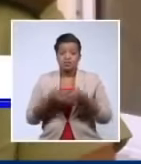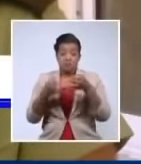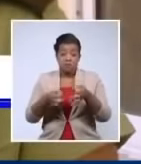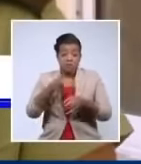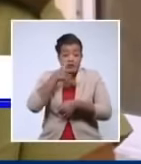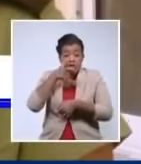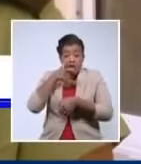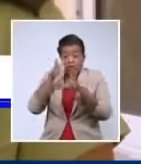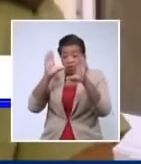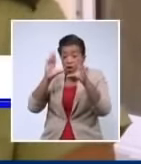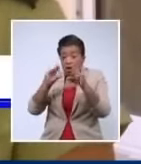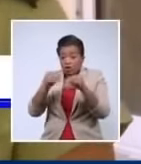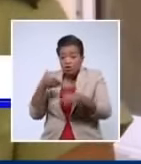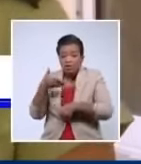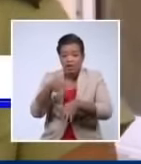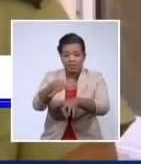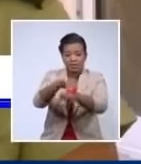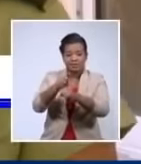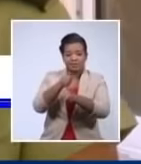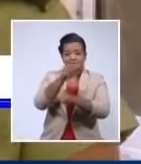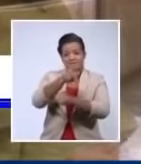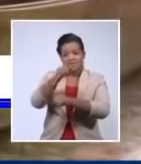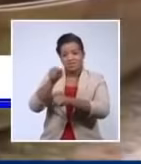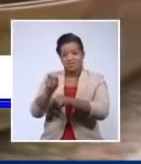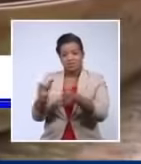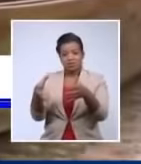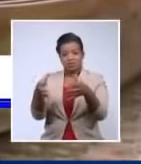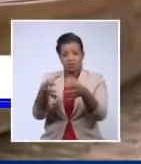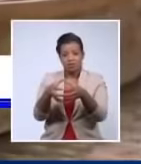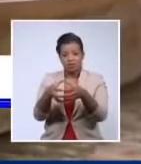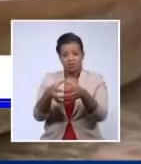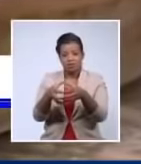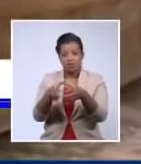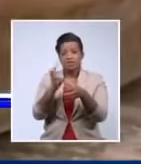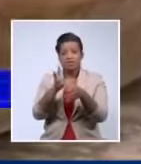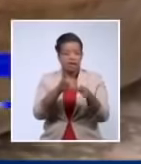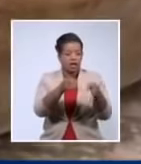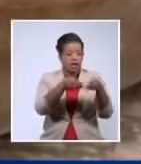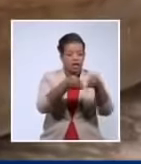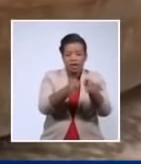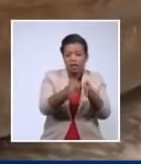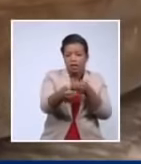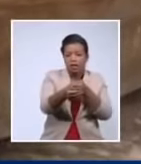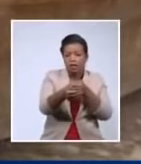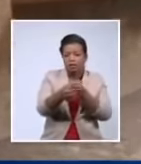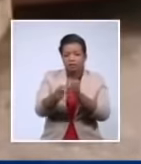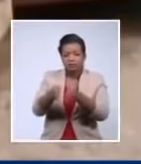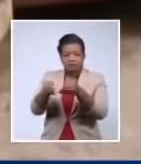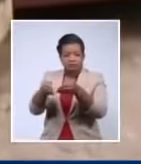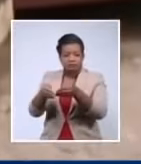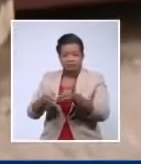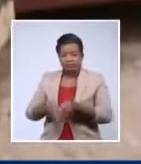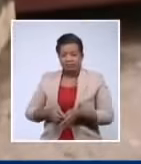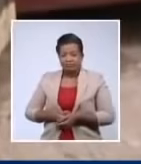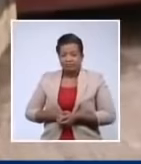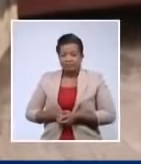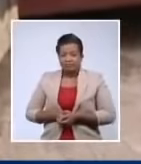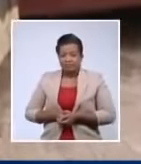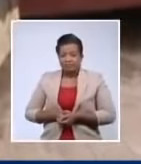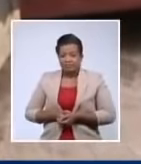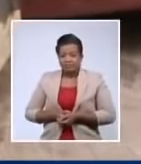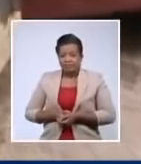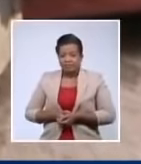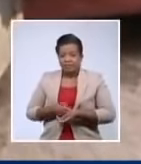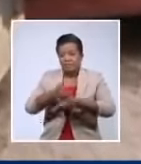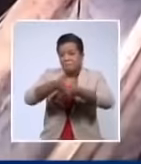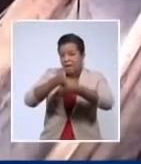Batabanó, de la provincia, donde ellos andaban en tres embarcaciones de fabricación rústica, en este caso de madera